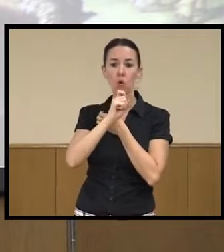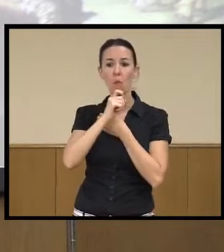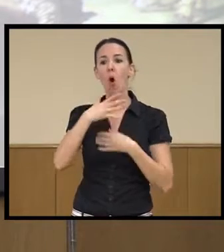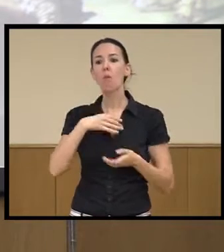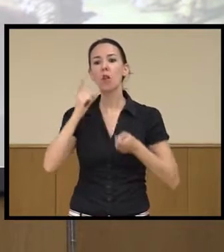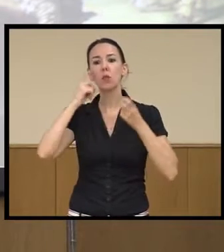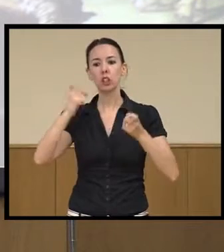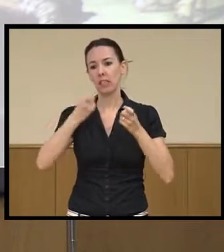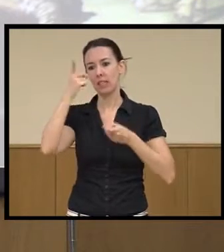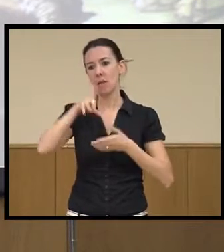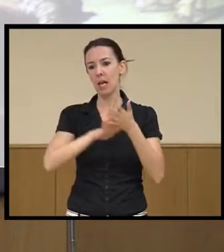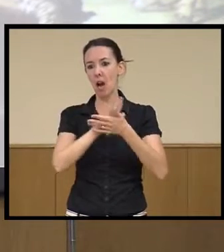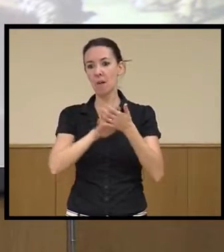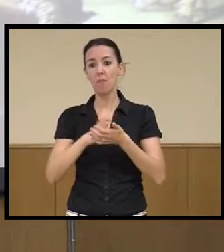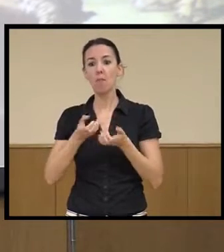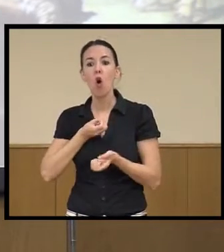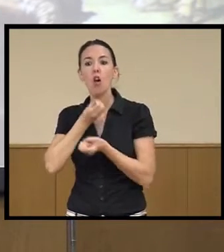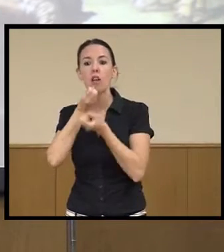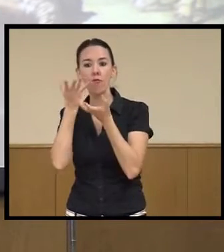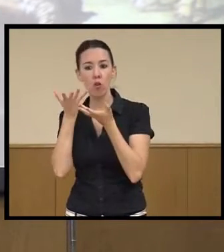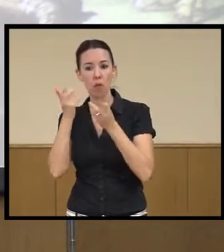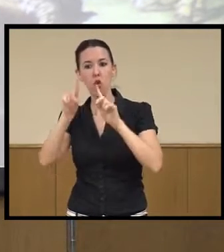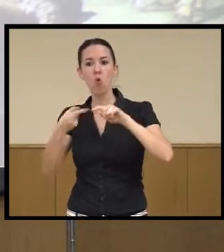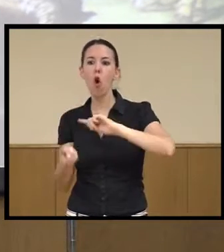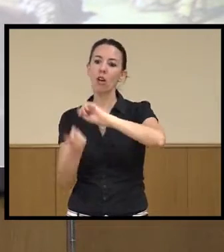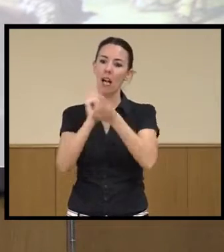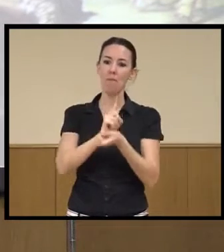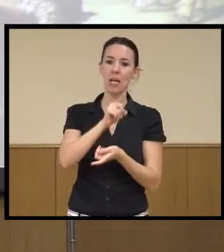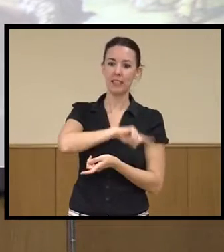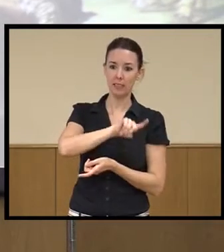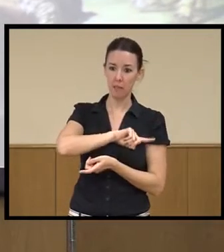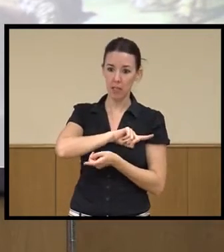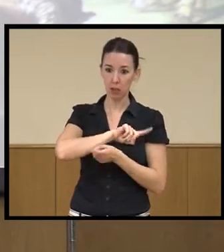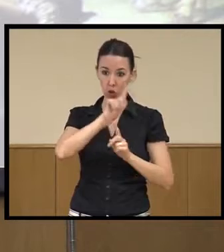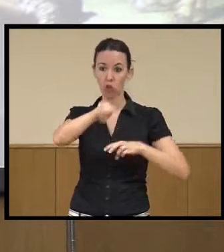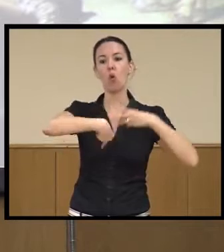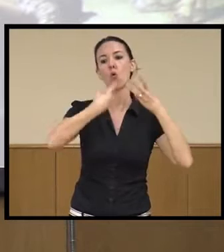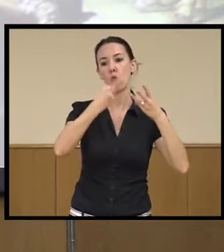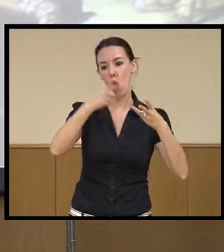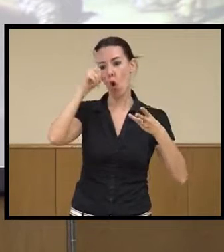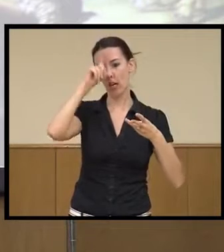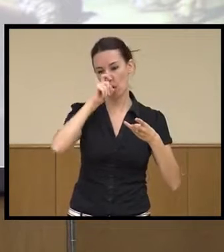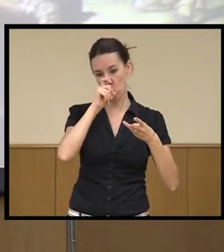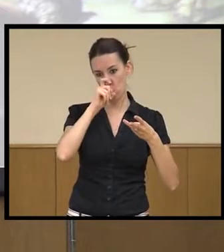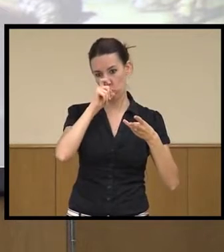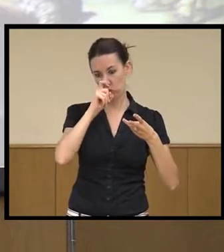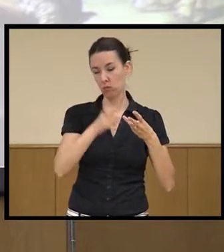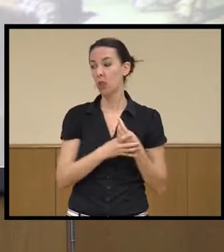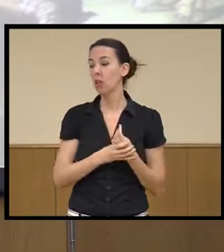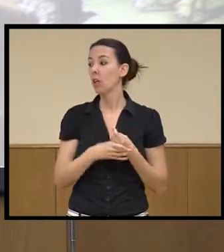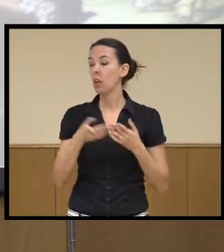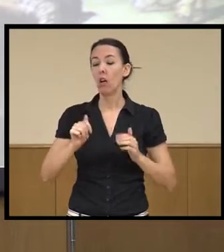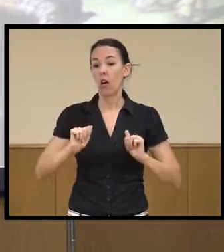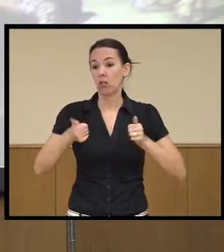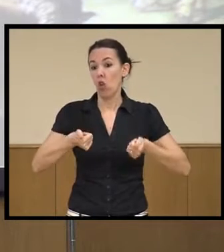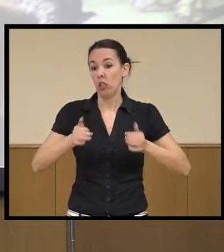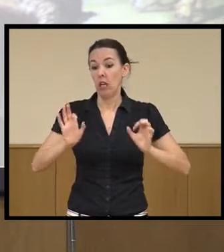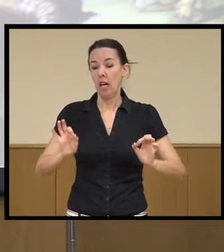hablar también cómo esa información se transforma en sentimientos o evocan recuerdos. Y claro, partiendo de esta